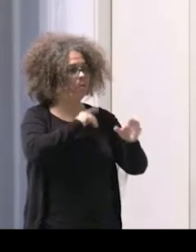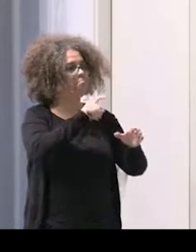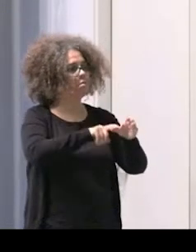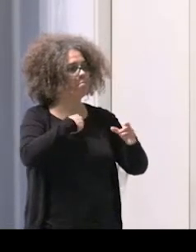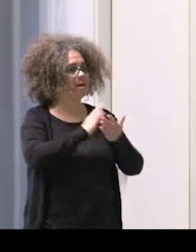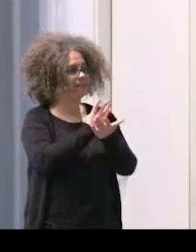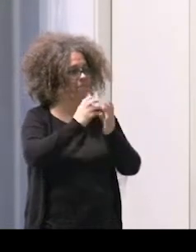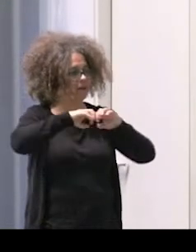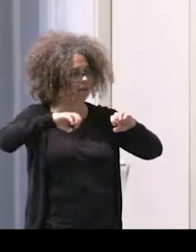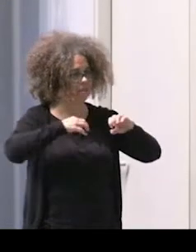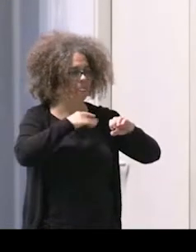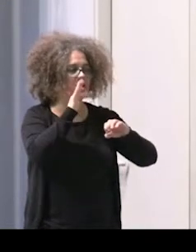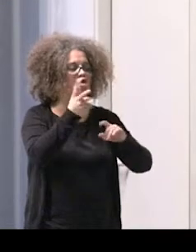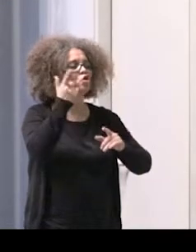espacial.